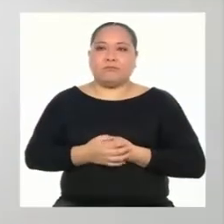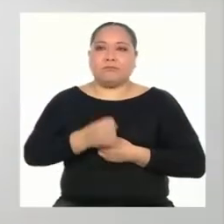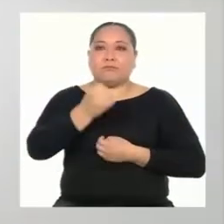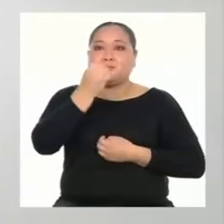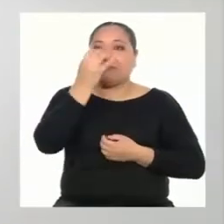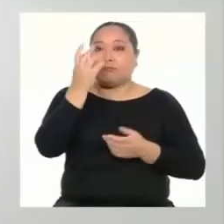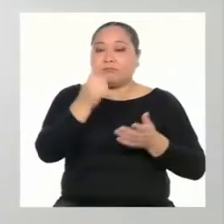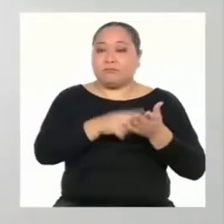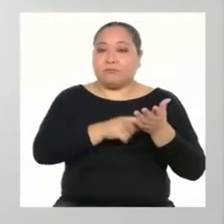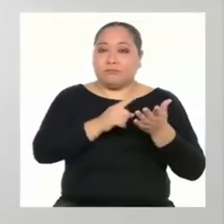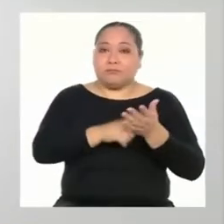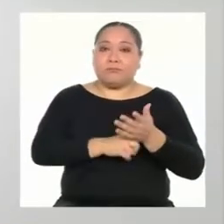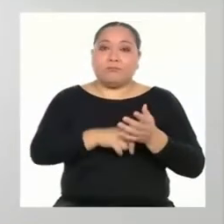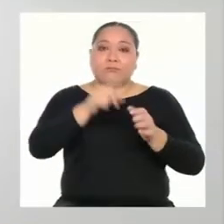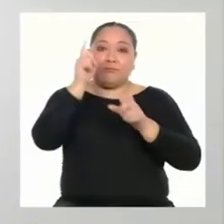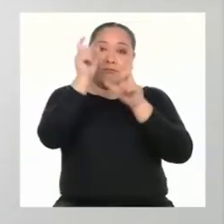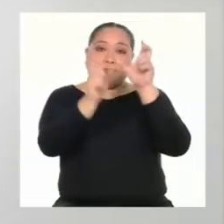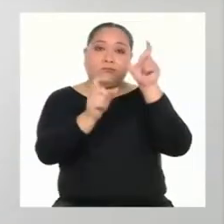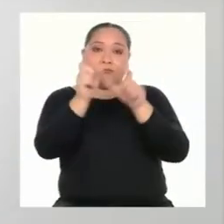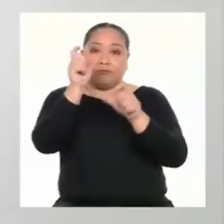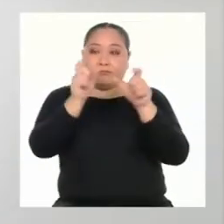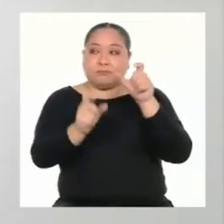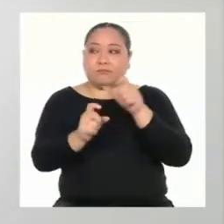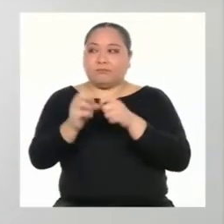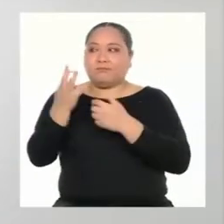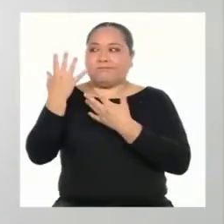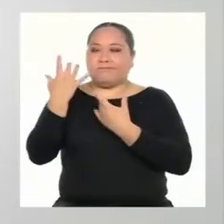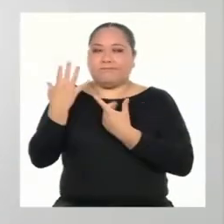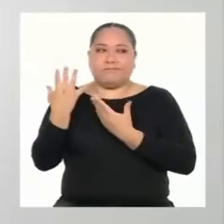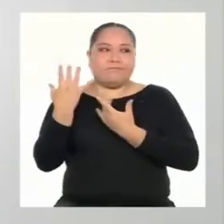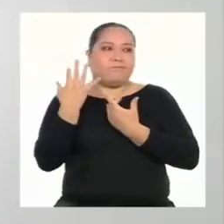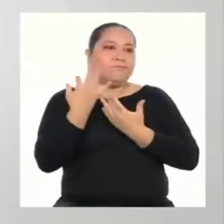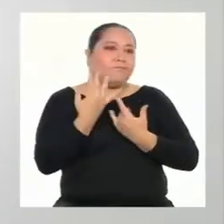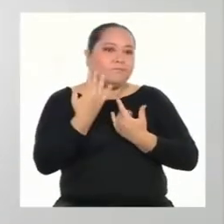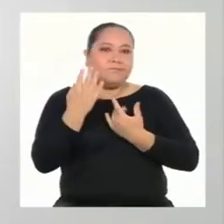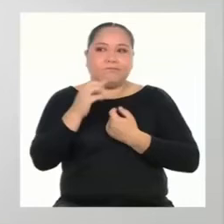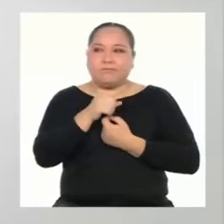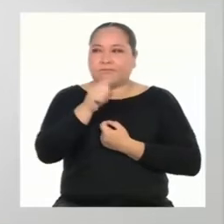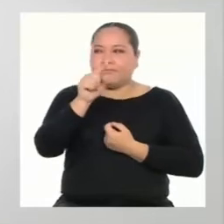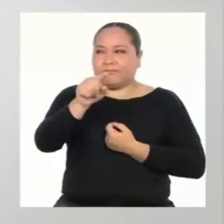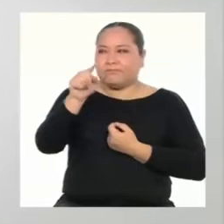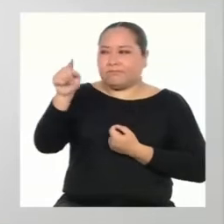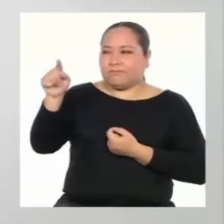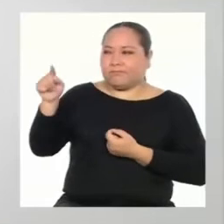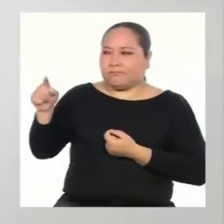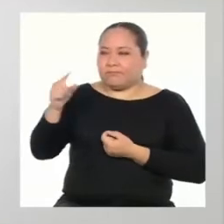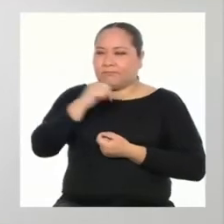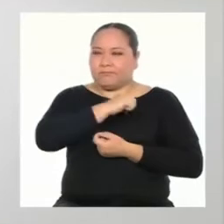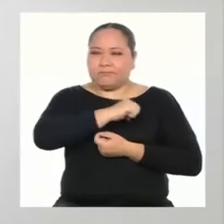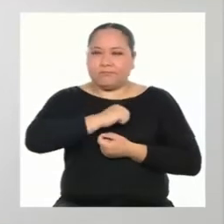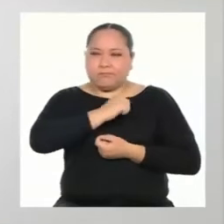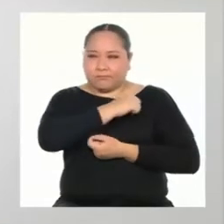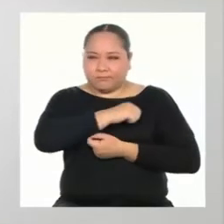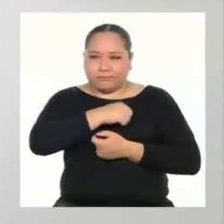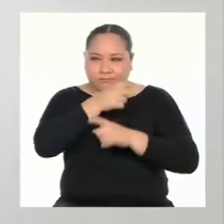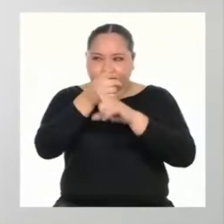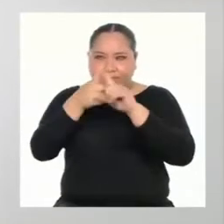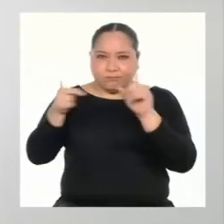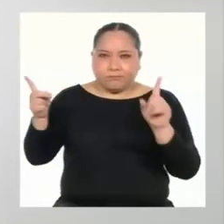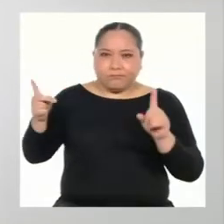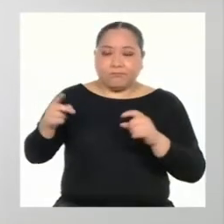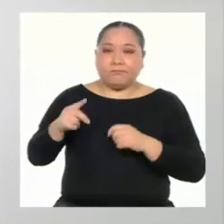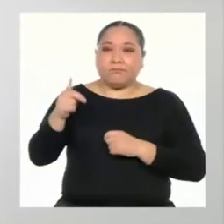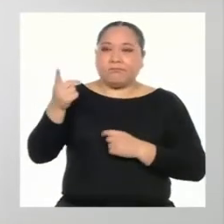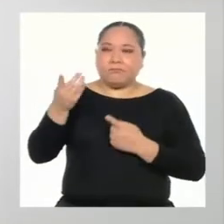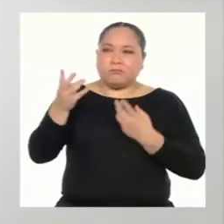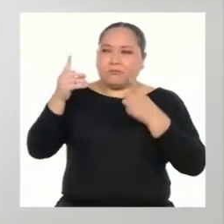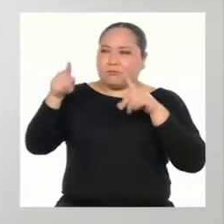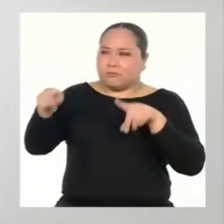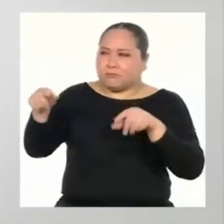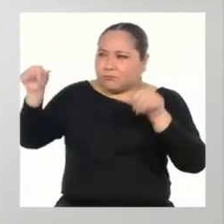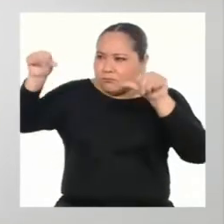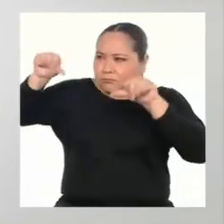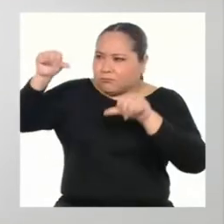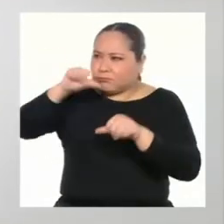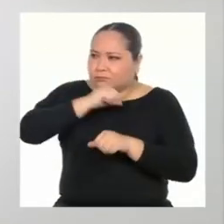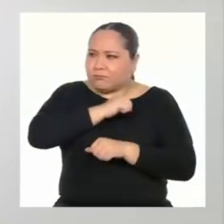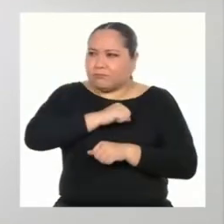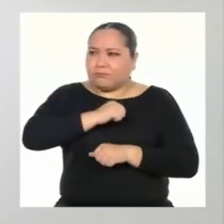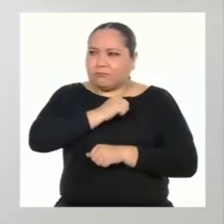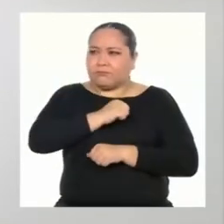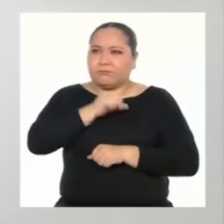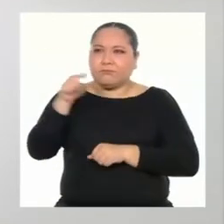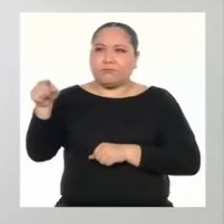A veces las personas esperan que las otras personas se comporten de una manera específica. Y cuando esto no